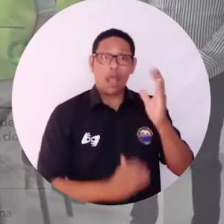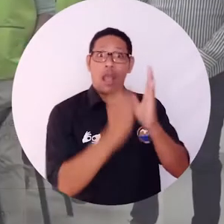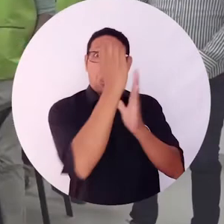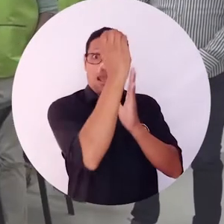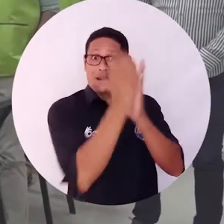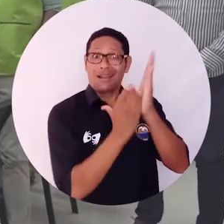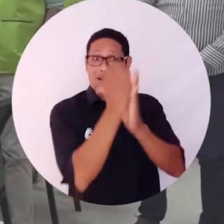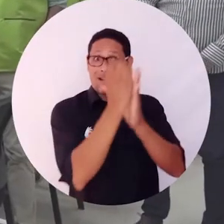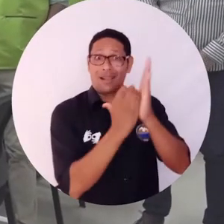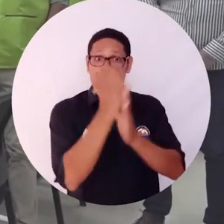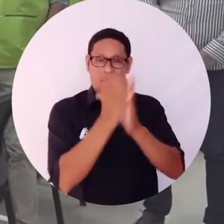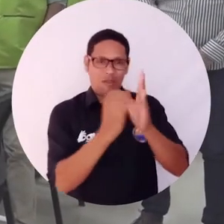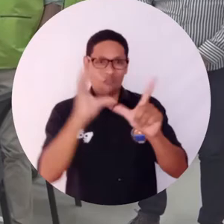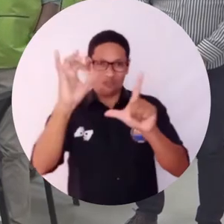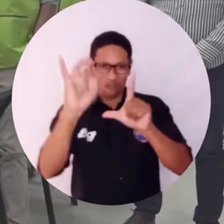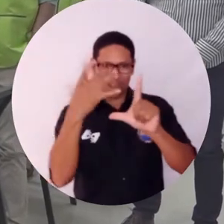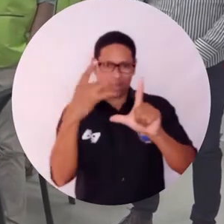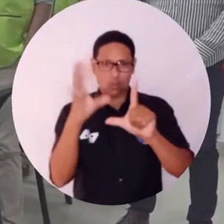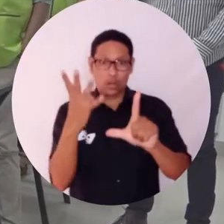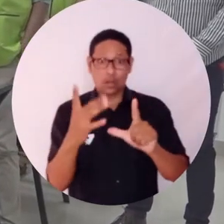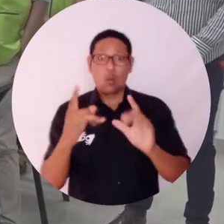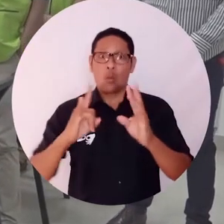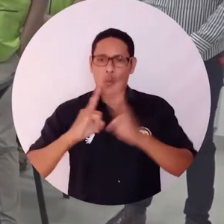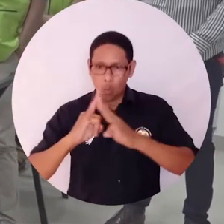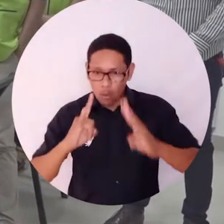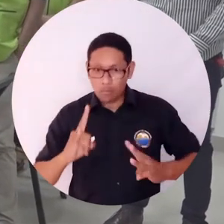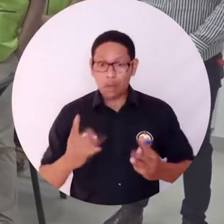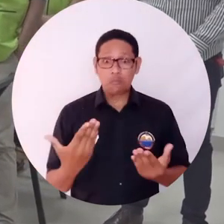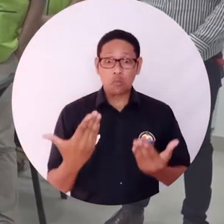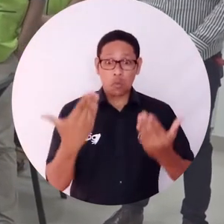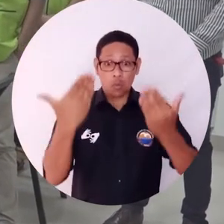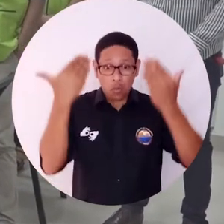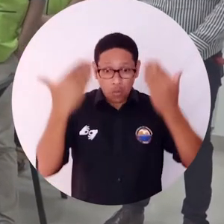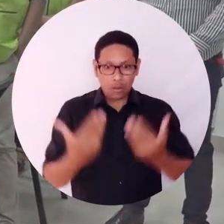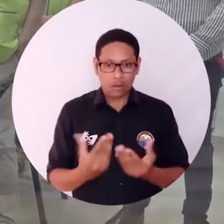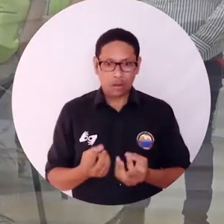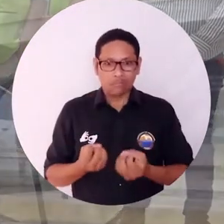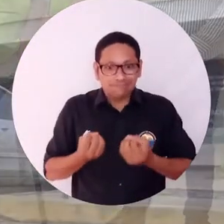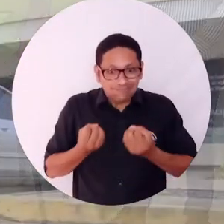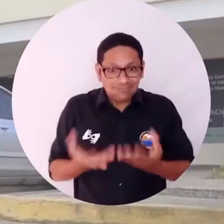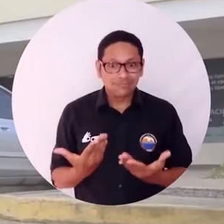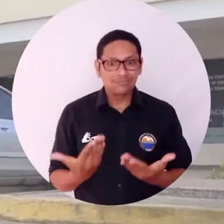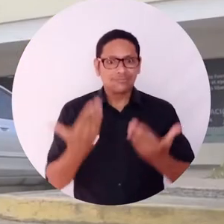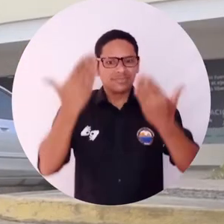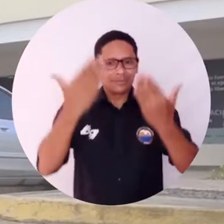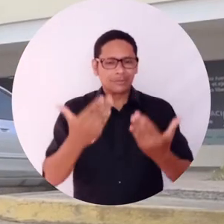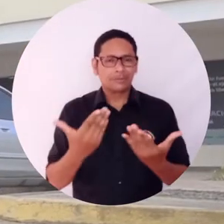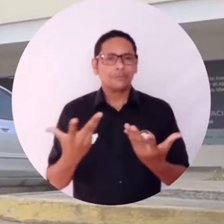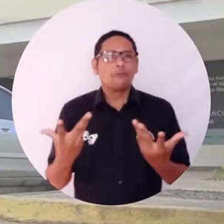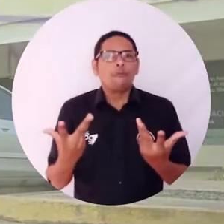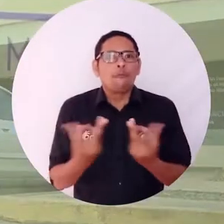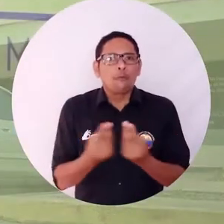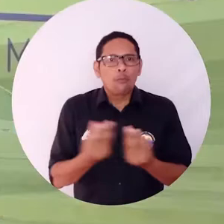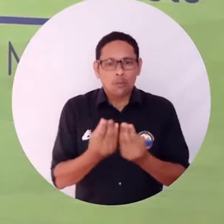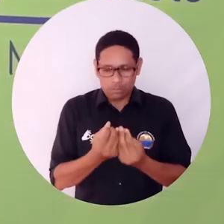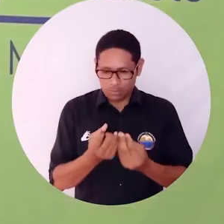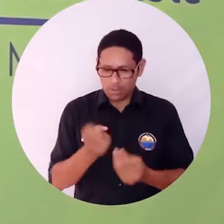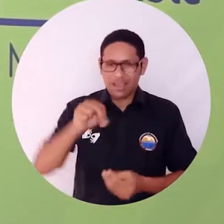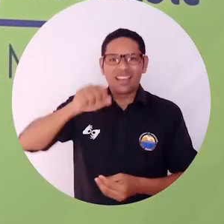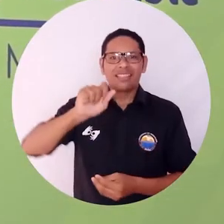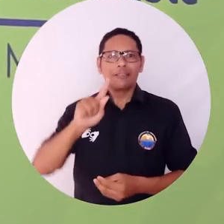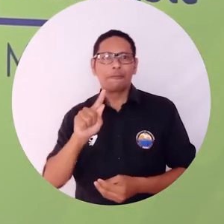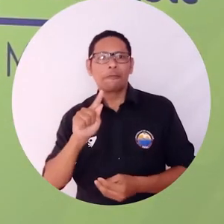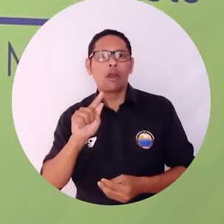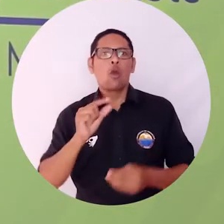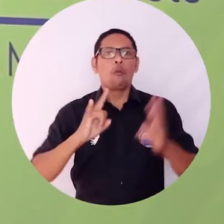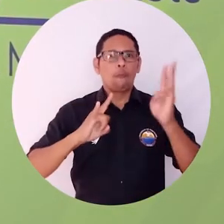Magdalena destacó el esfuerzo y la dedicación de 15 estudiantes pioneros en la atención del Núcleo de Apoyo Contable y Fiscal, NAF, Uni Magdalena, a través